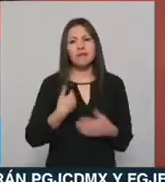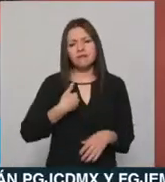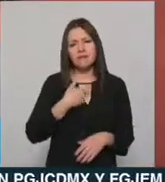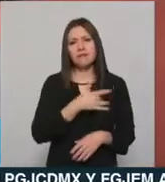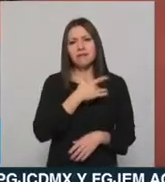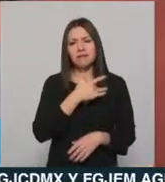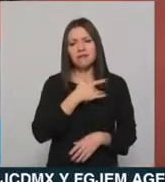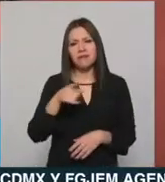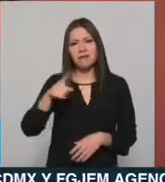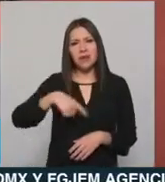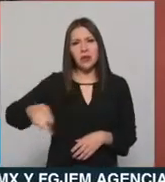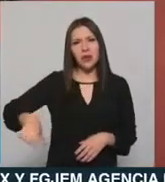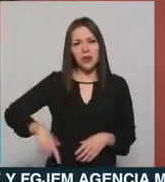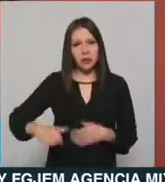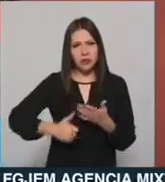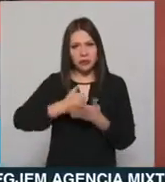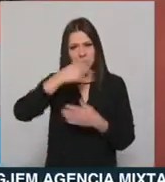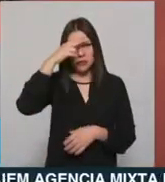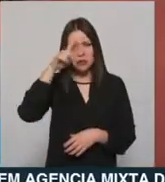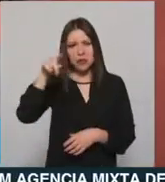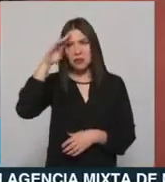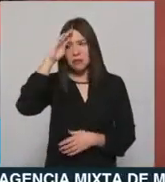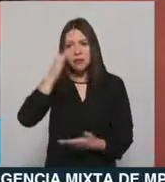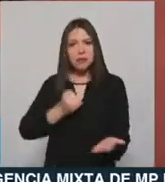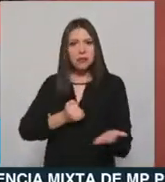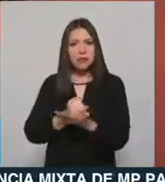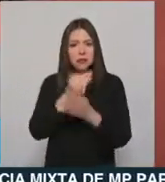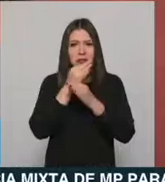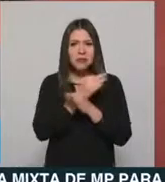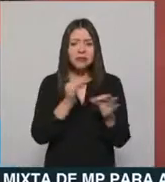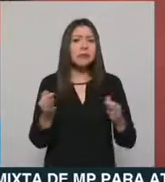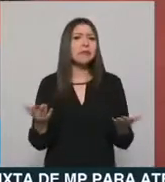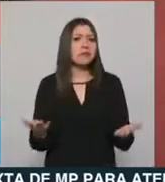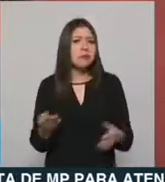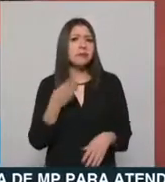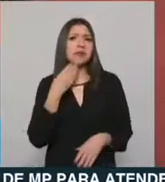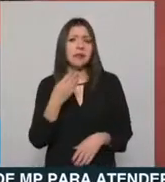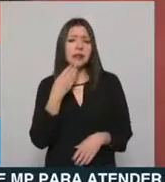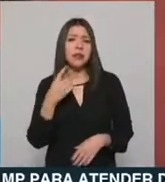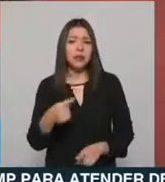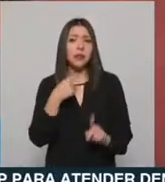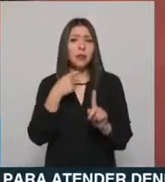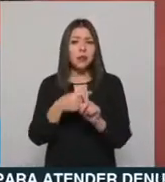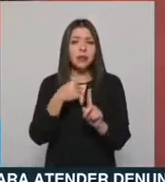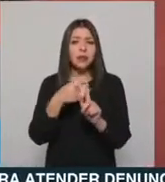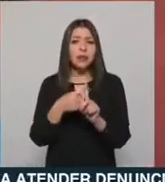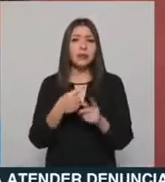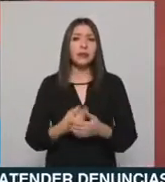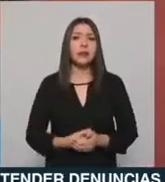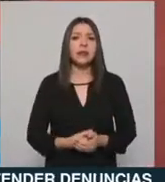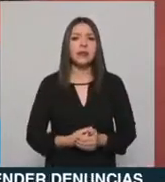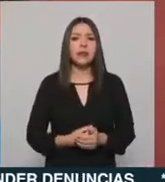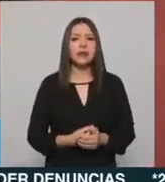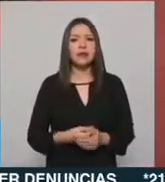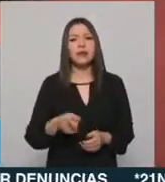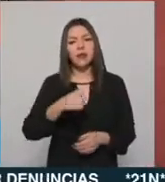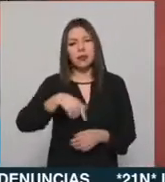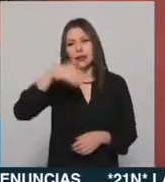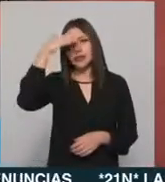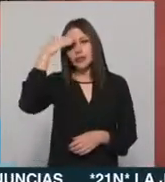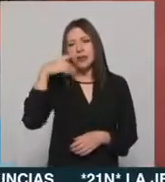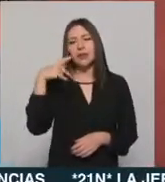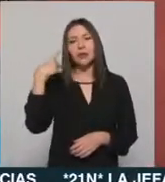gobierno de la ciudad fue muy positiva, porque lo que permitió, más allá del acto simbólico, porque esto es esencialmente una acción, le conocemos en derechos humanos, una